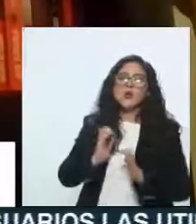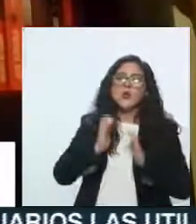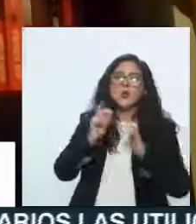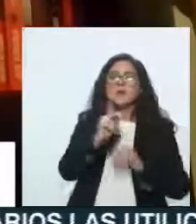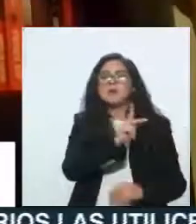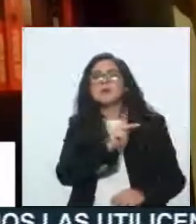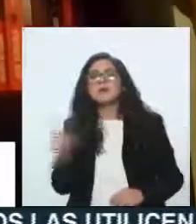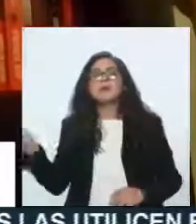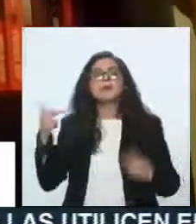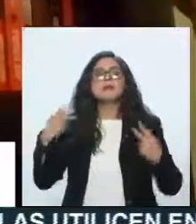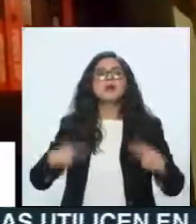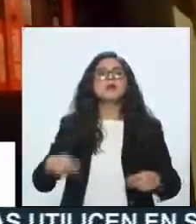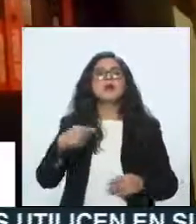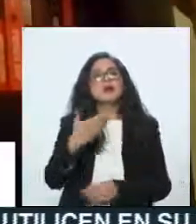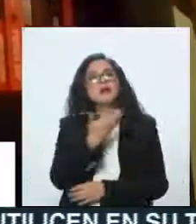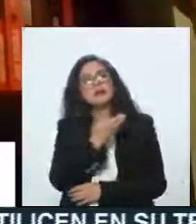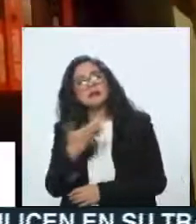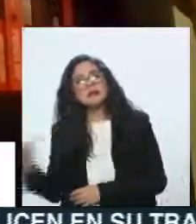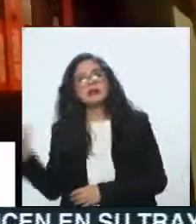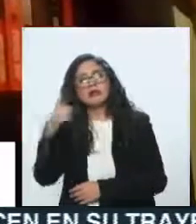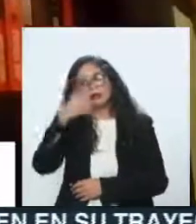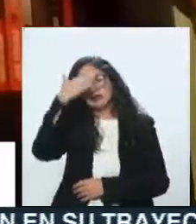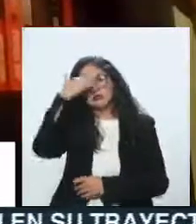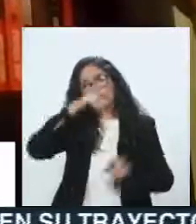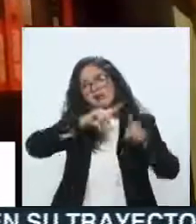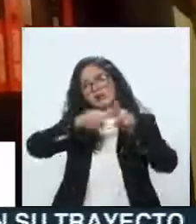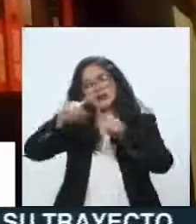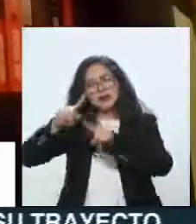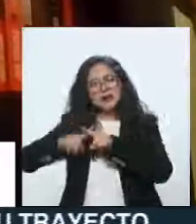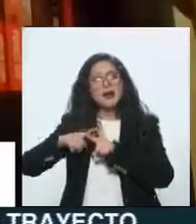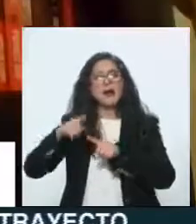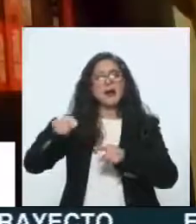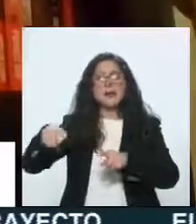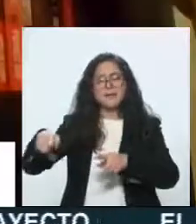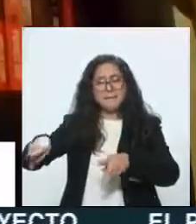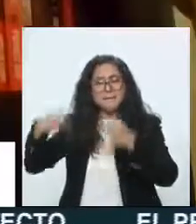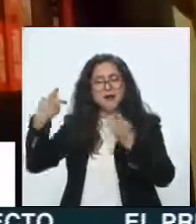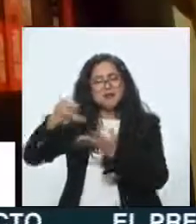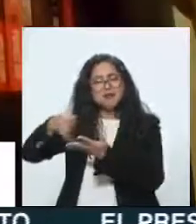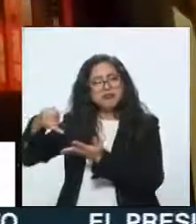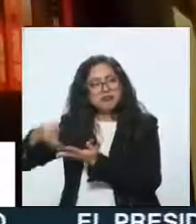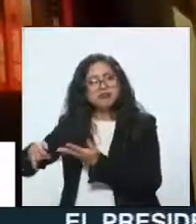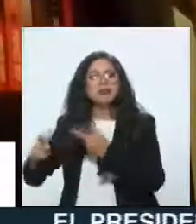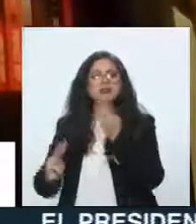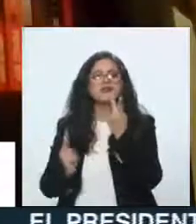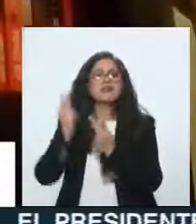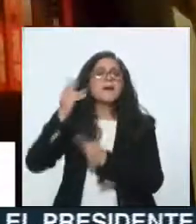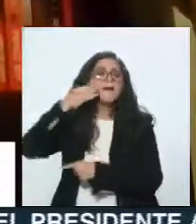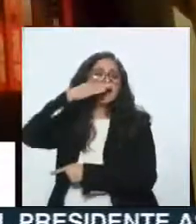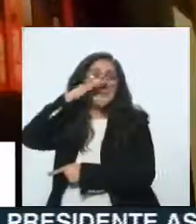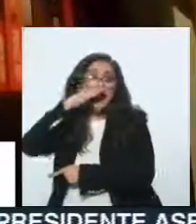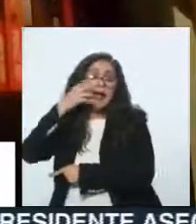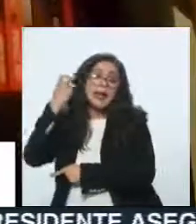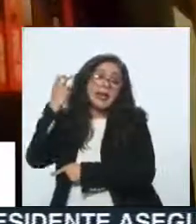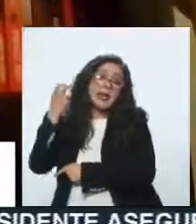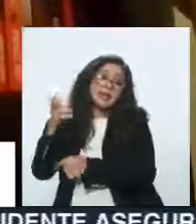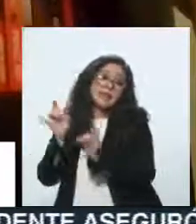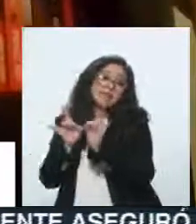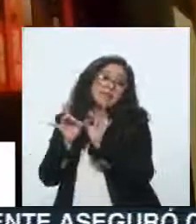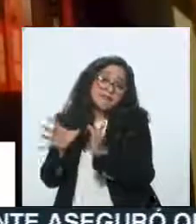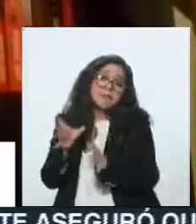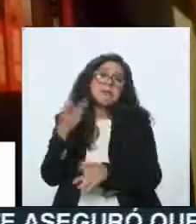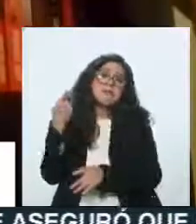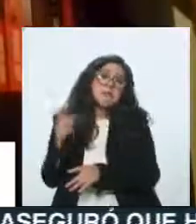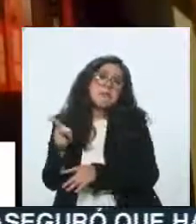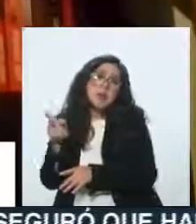bastantes variedades, un pool genético muy amplio de variedades locales de maíz particularmente. Entonces, eso puede ser un riesgo, pero también puede ser una oportunidad en el